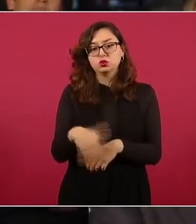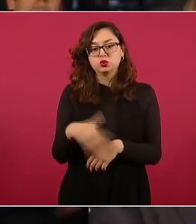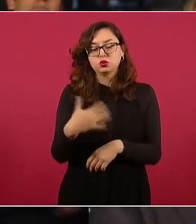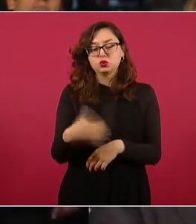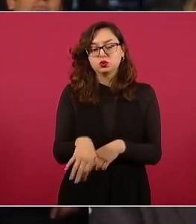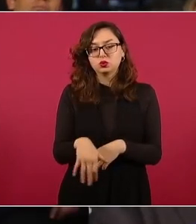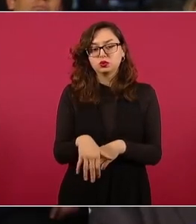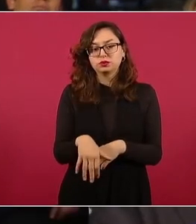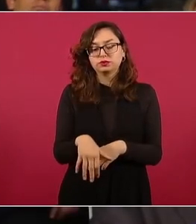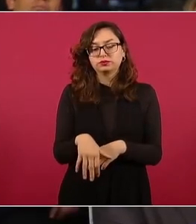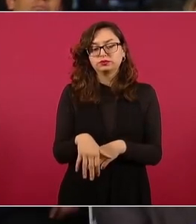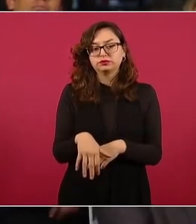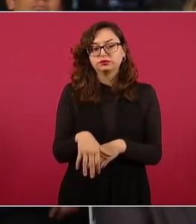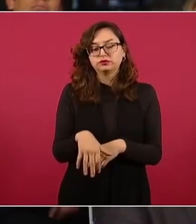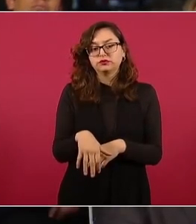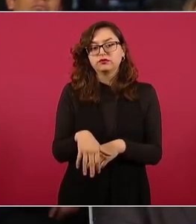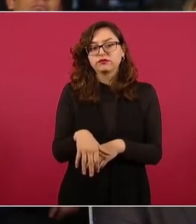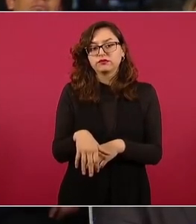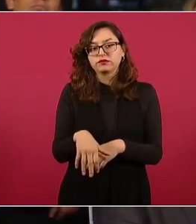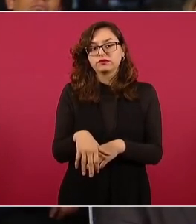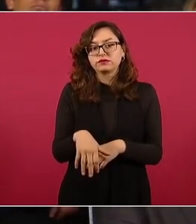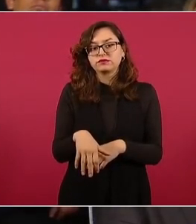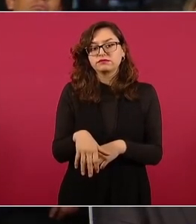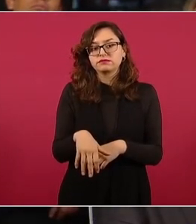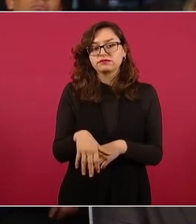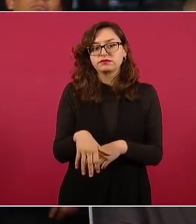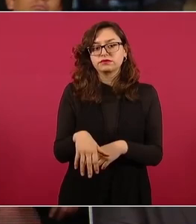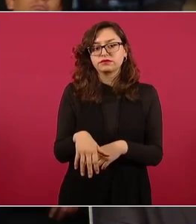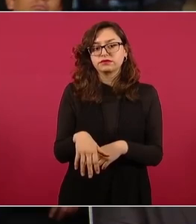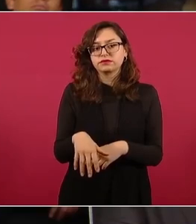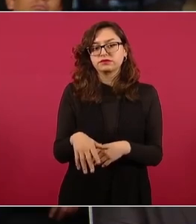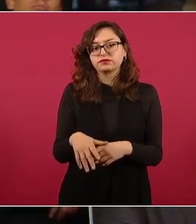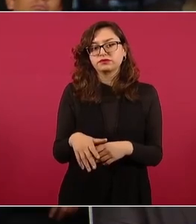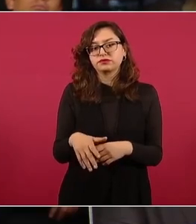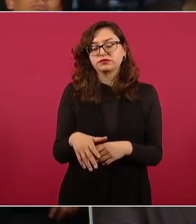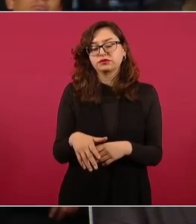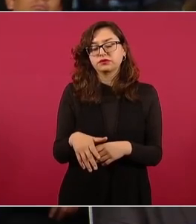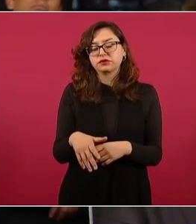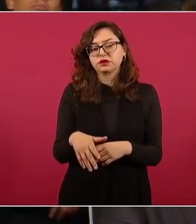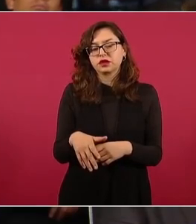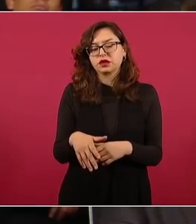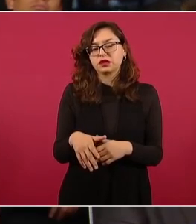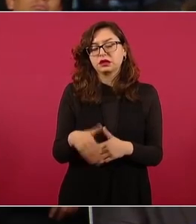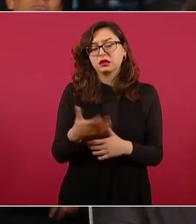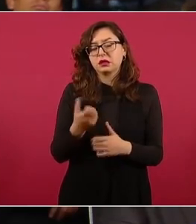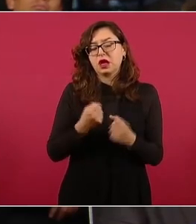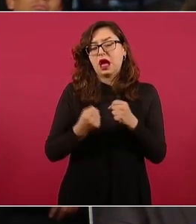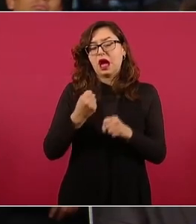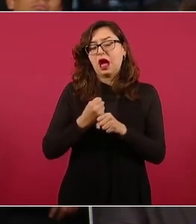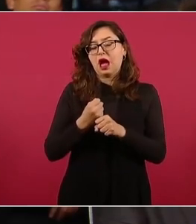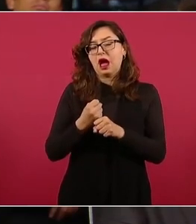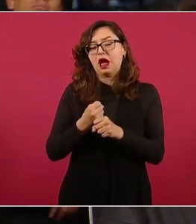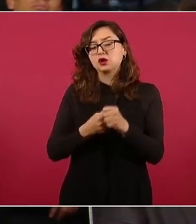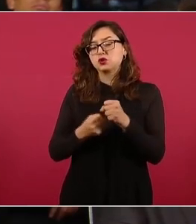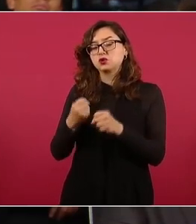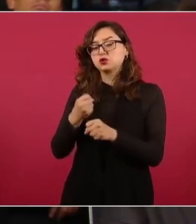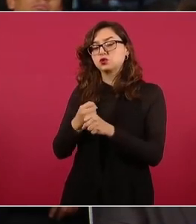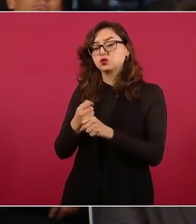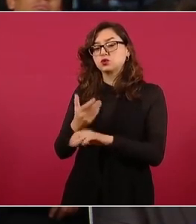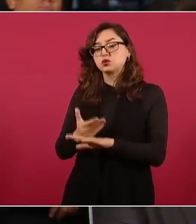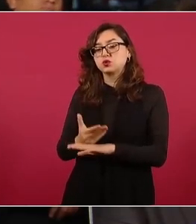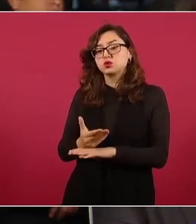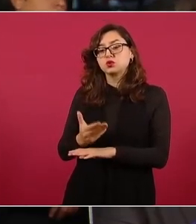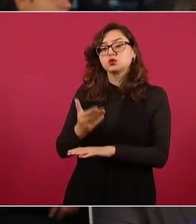México, el gobierno de México, hace muchos años, en los 90,